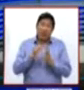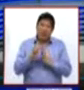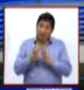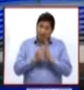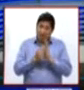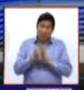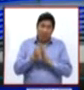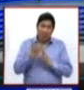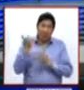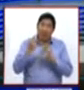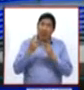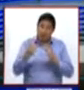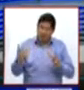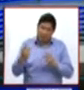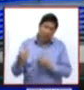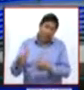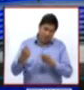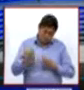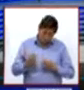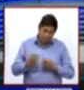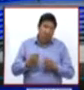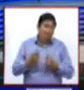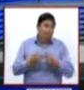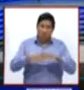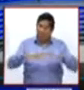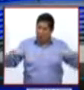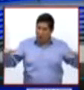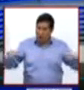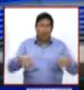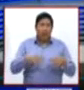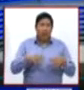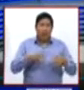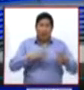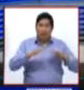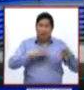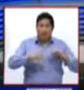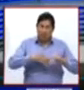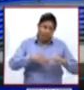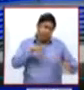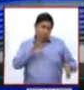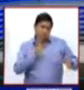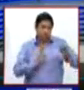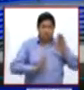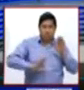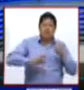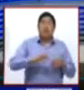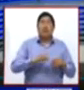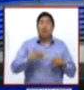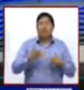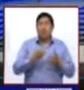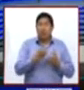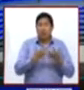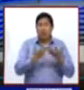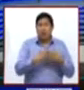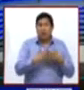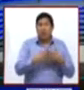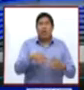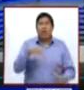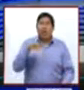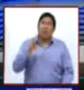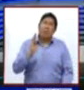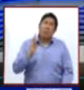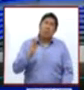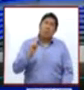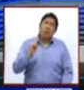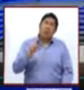Arroyo Frías en Potosí, ¿sí?, que donó la primera máquina. Exacto. Y el ballet folclórico de La Paz, que también le compró la otra máquina. Bafo Paz. El